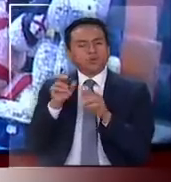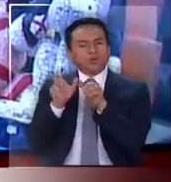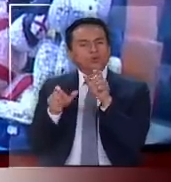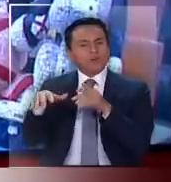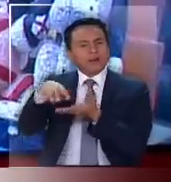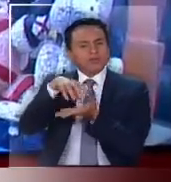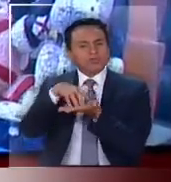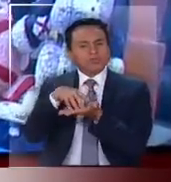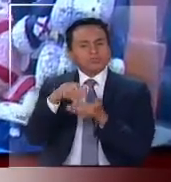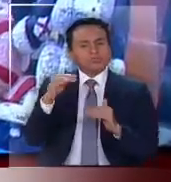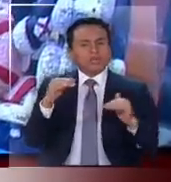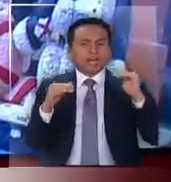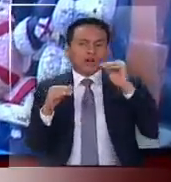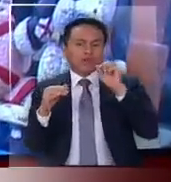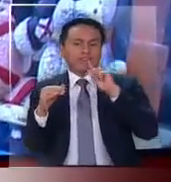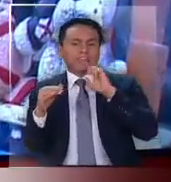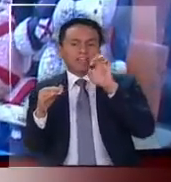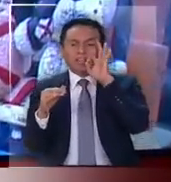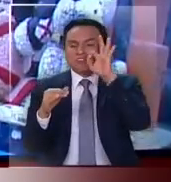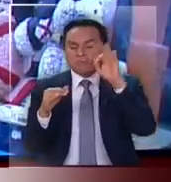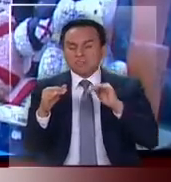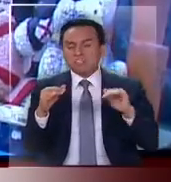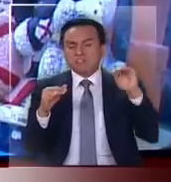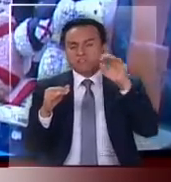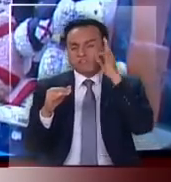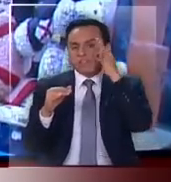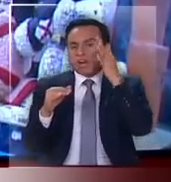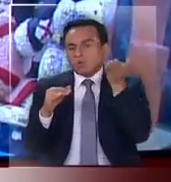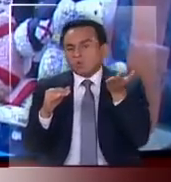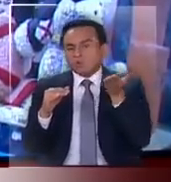superada por las del sector oriente como Las Condes o Vitacura.